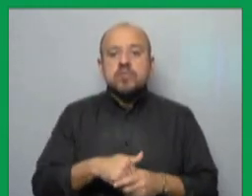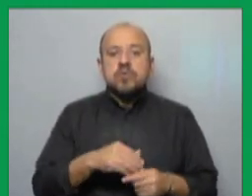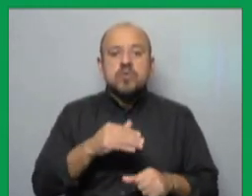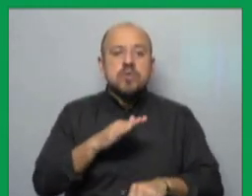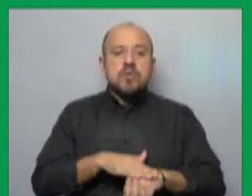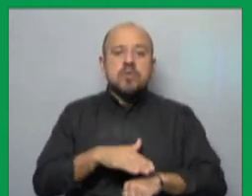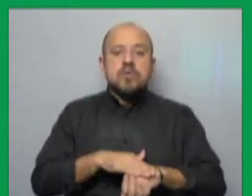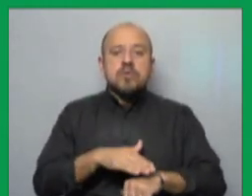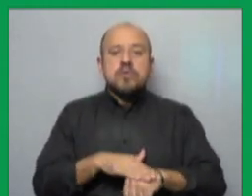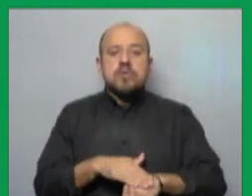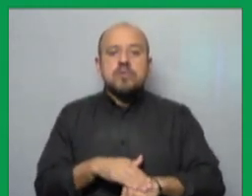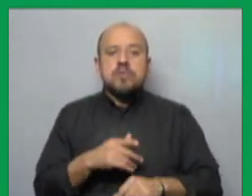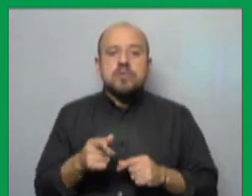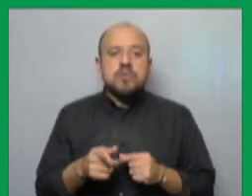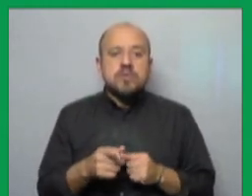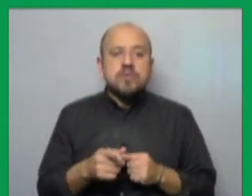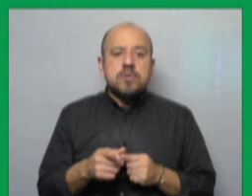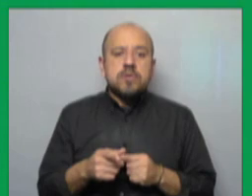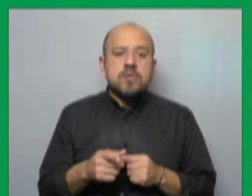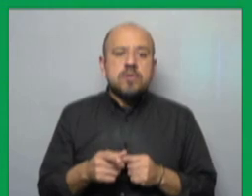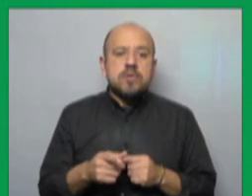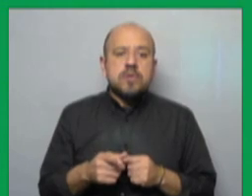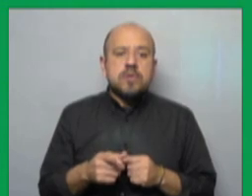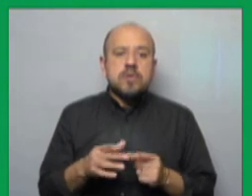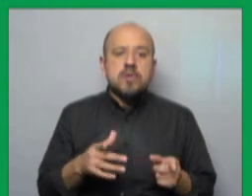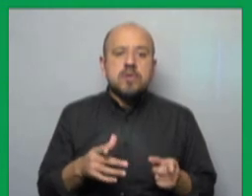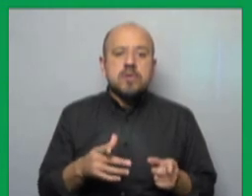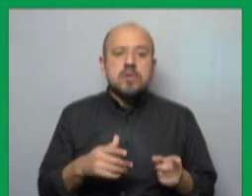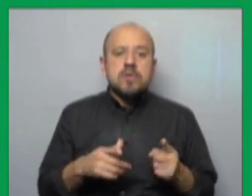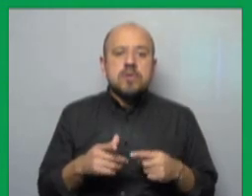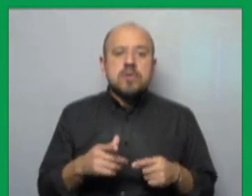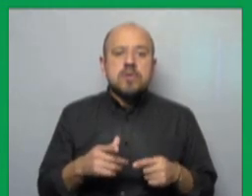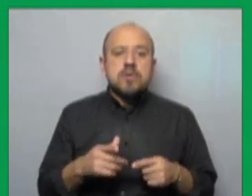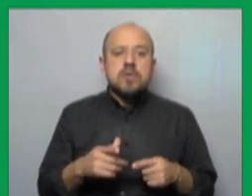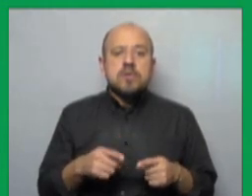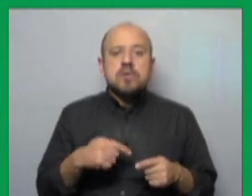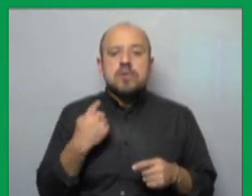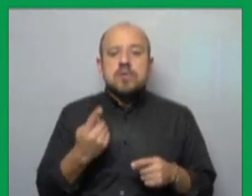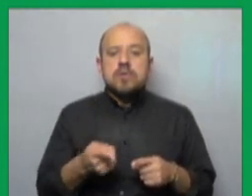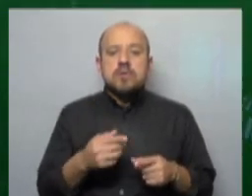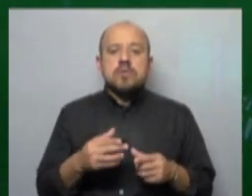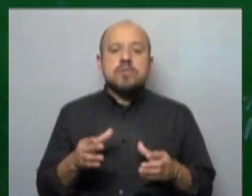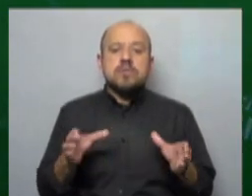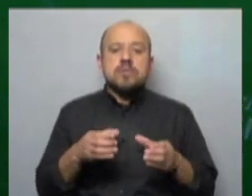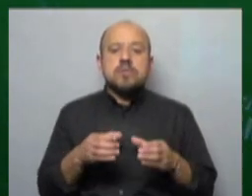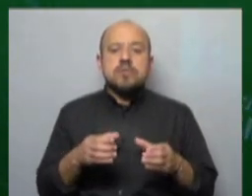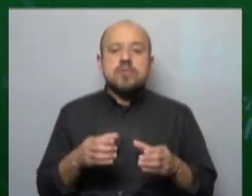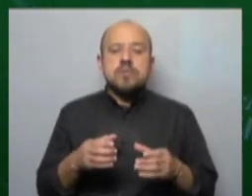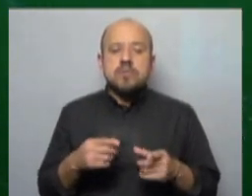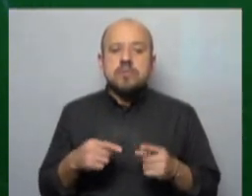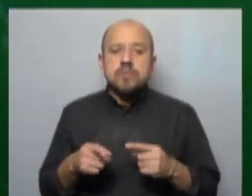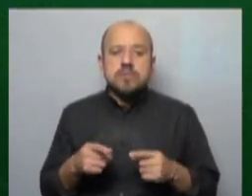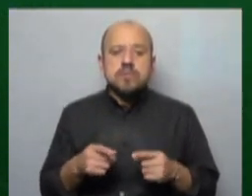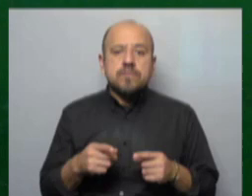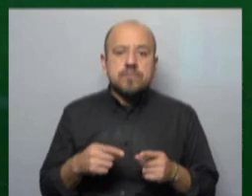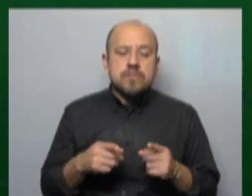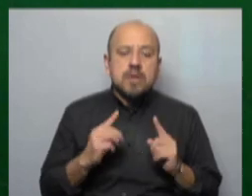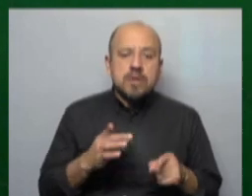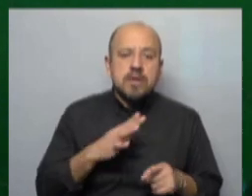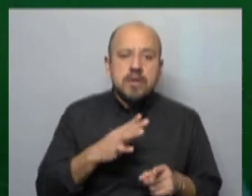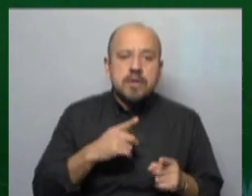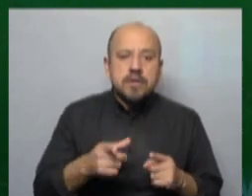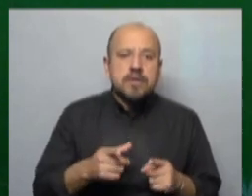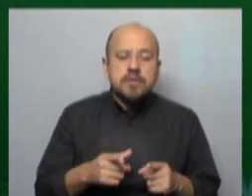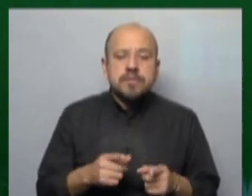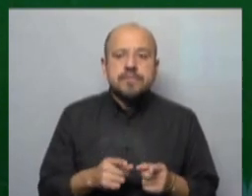cuidados y digamos y una serie de medidas que otros sectores de la coalición no pudieron sacar adelante si también ahí se ha